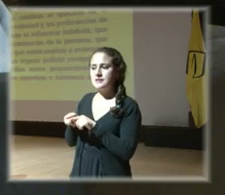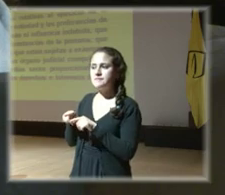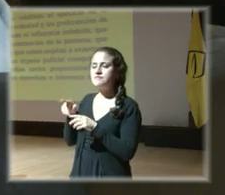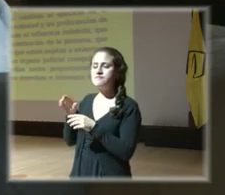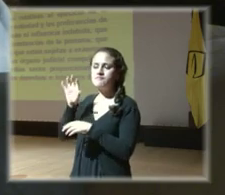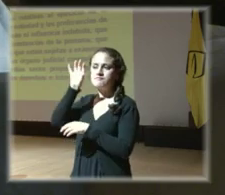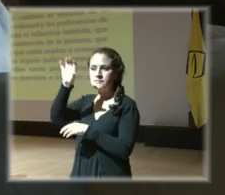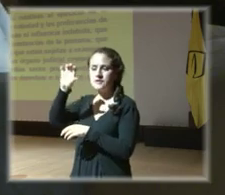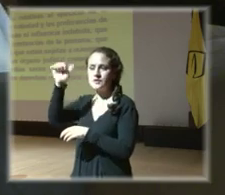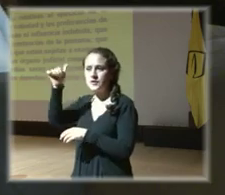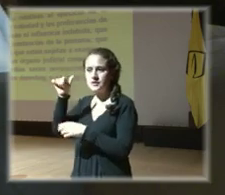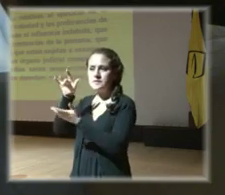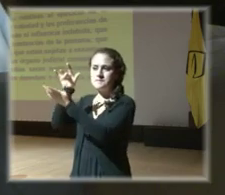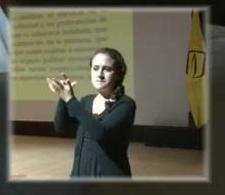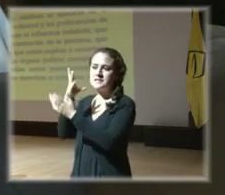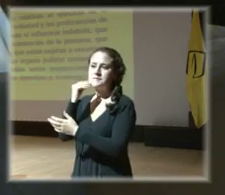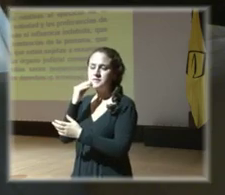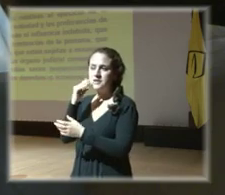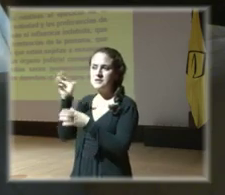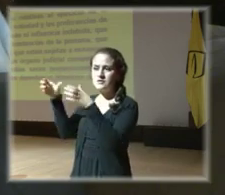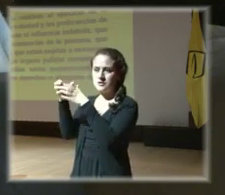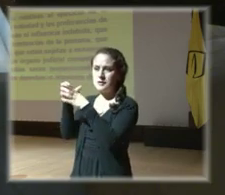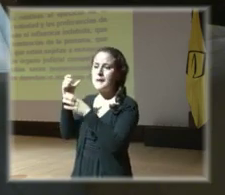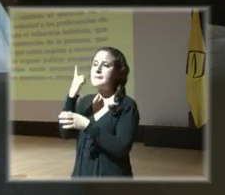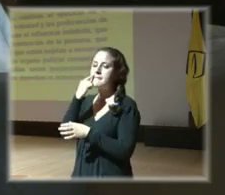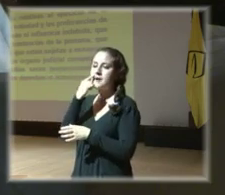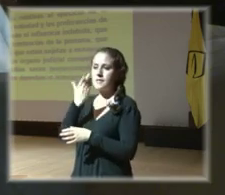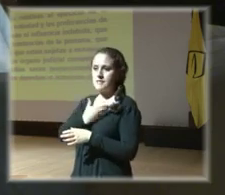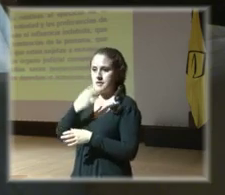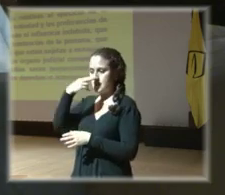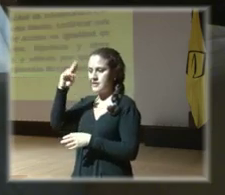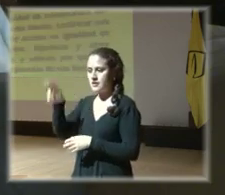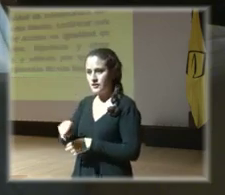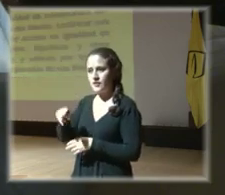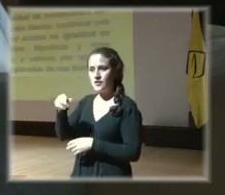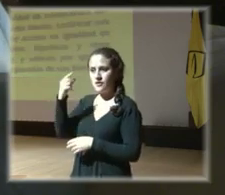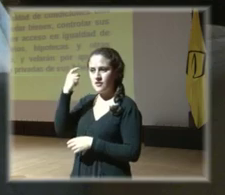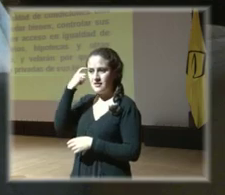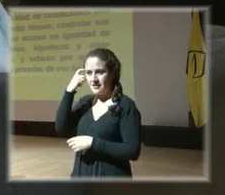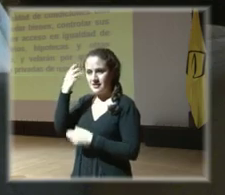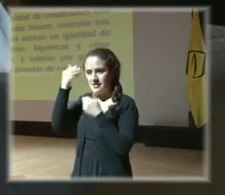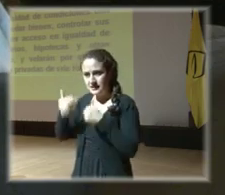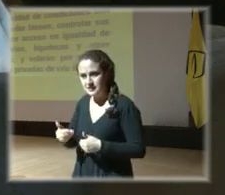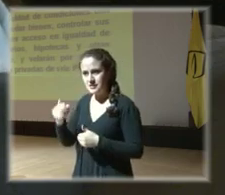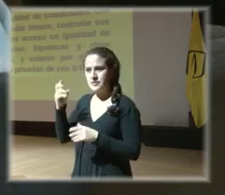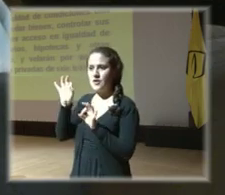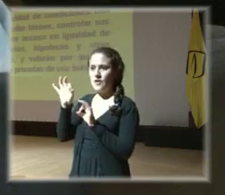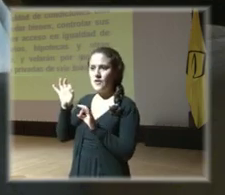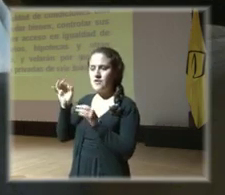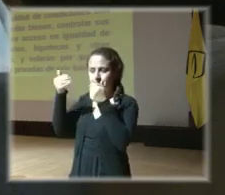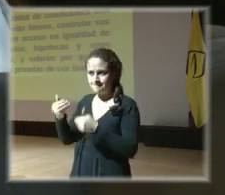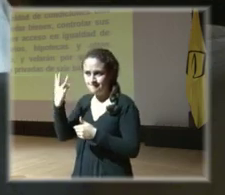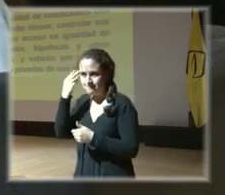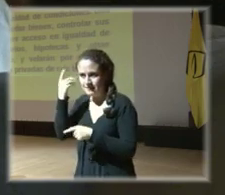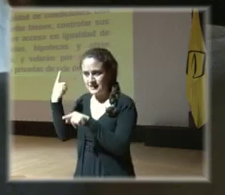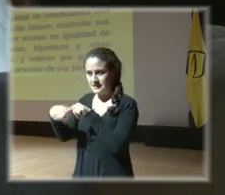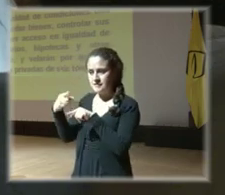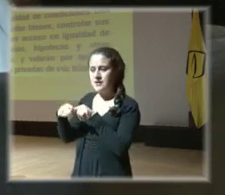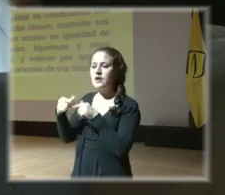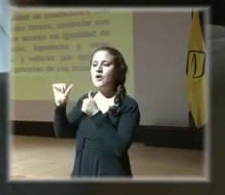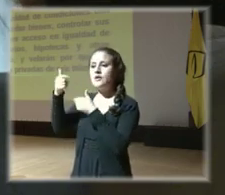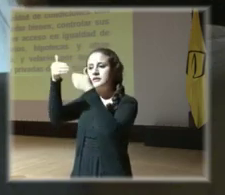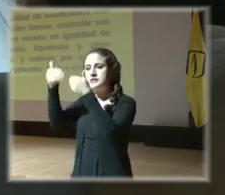Bulgaria, que hay una organización de padres de personas con discapacidad intelectual y personas con discapacidad intelectual y personas